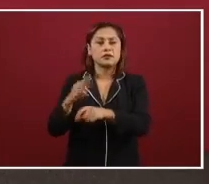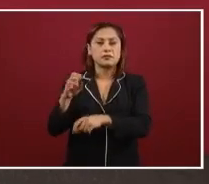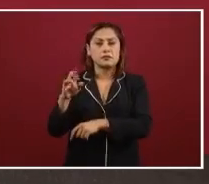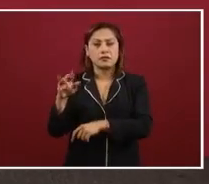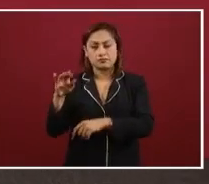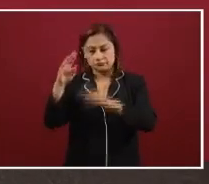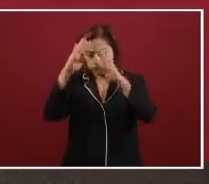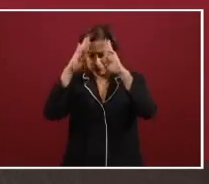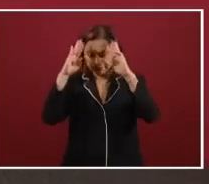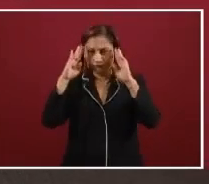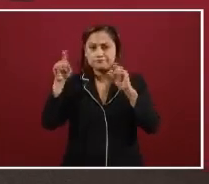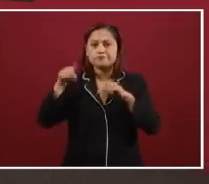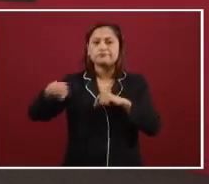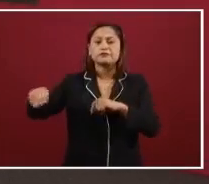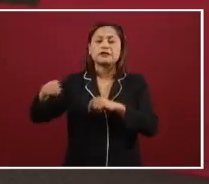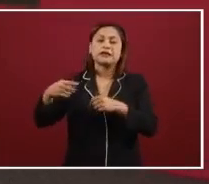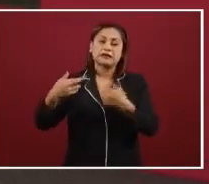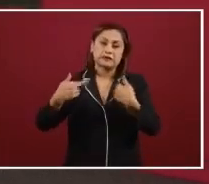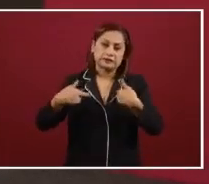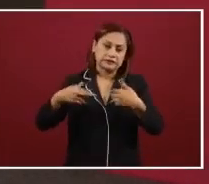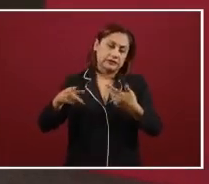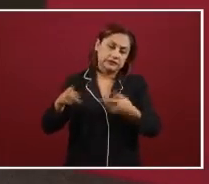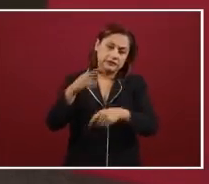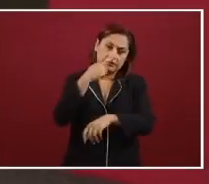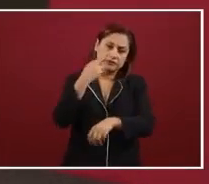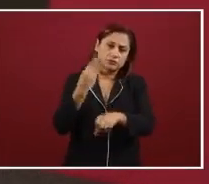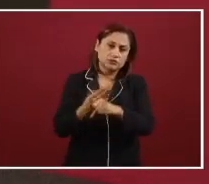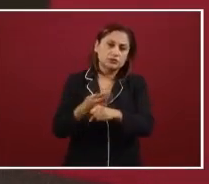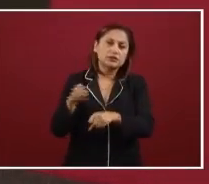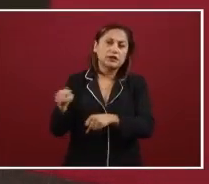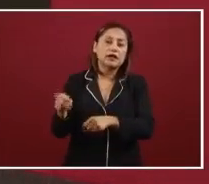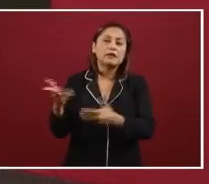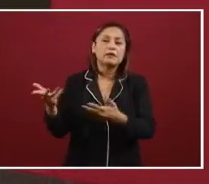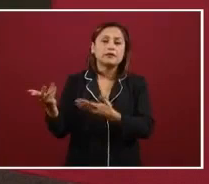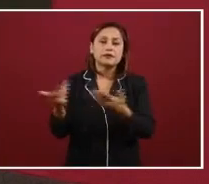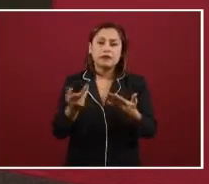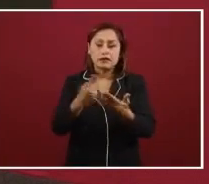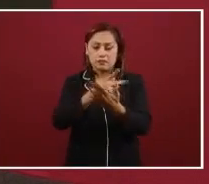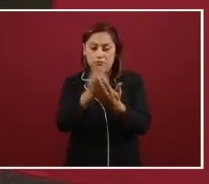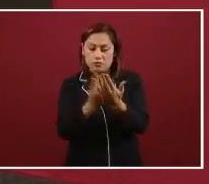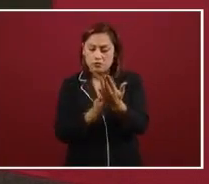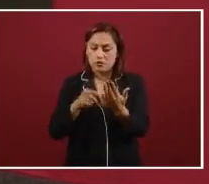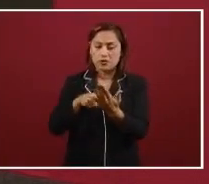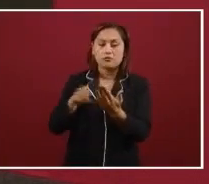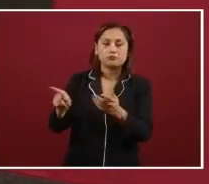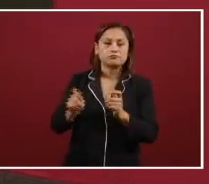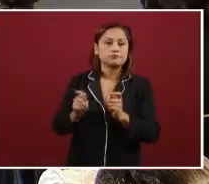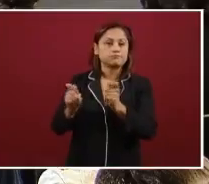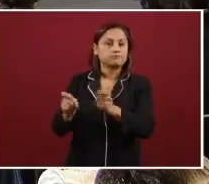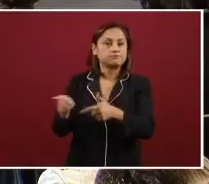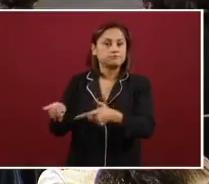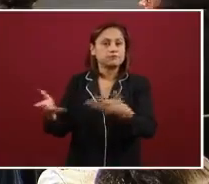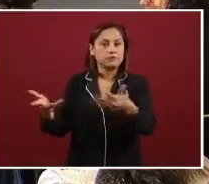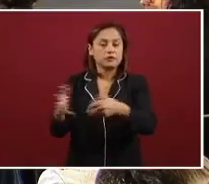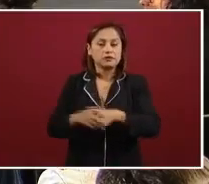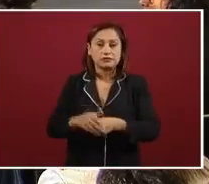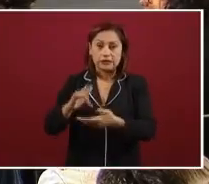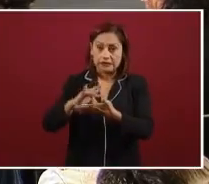que él es el responsable de este programa. Le agradecemos